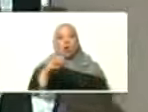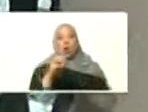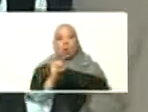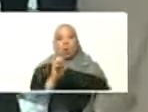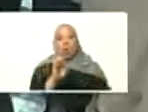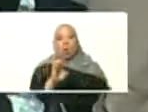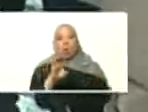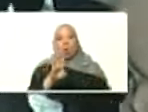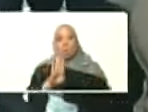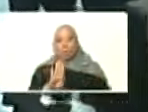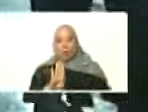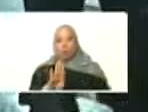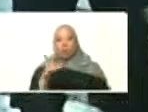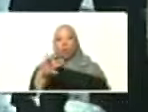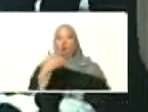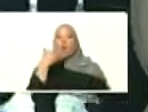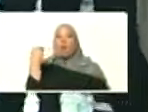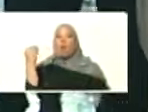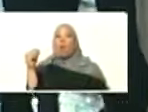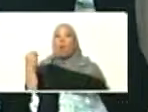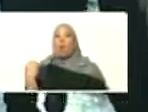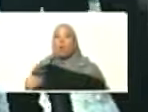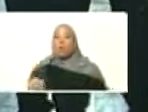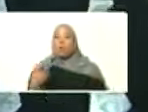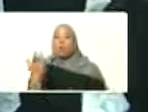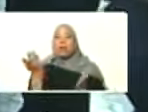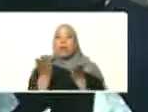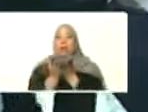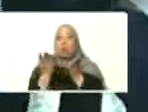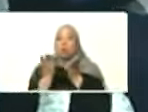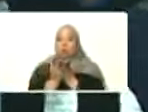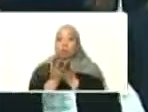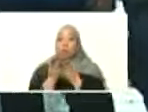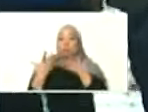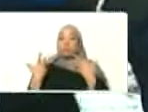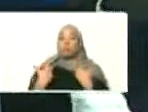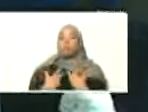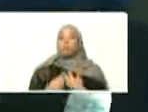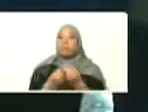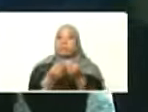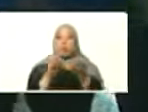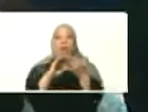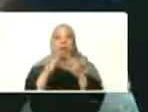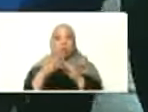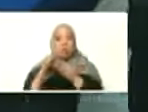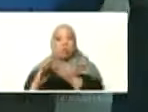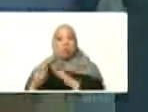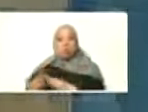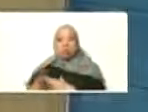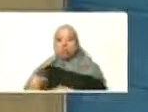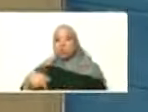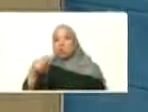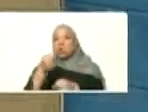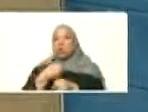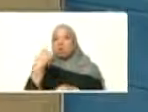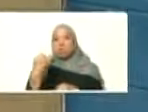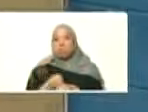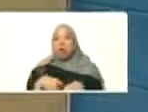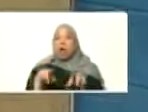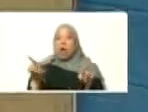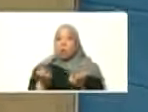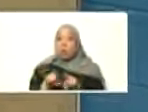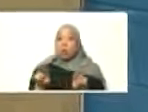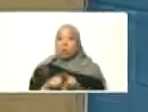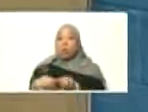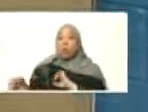suya, porque aquí los muchachos se apoderaron de este colegio y juntamente con la comunidad están trabajando ellos mismos,